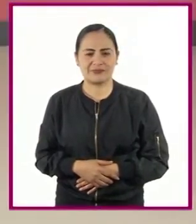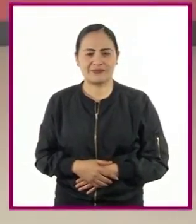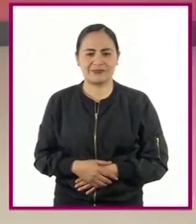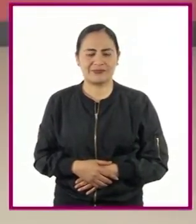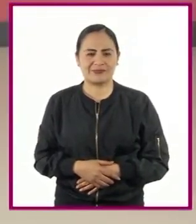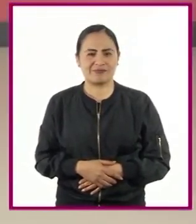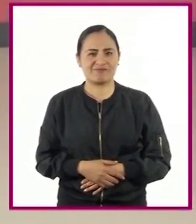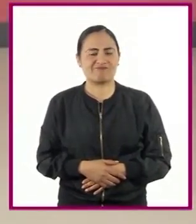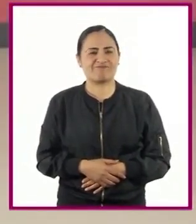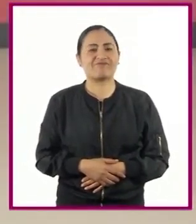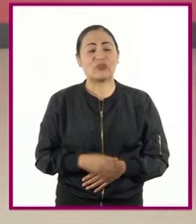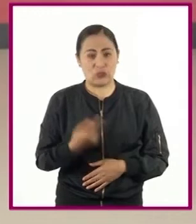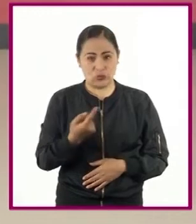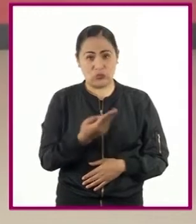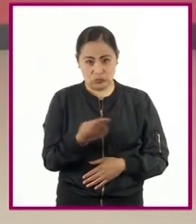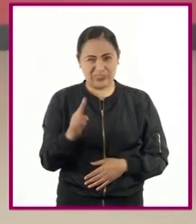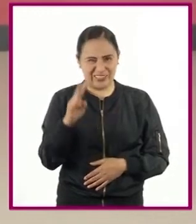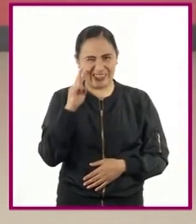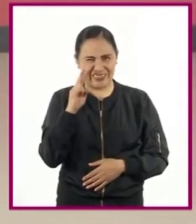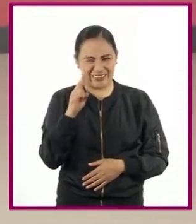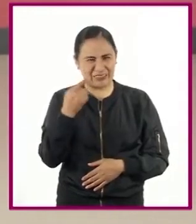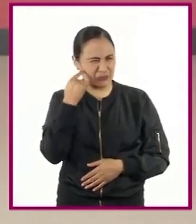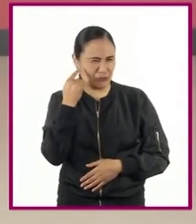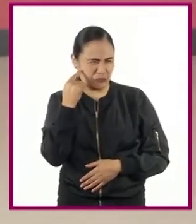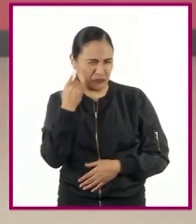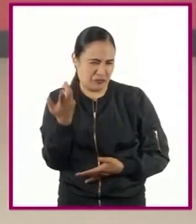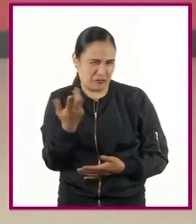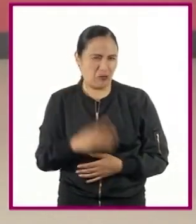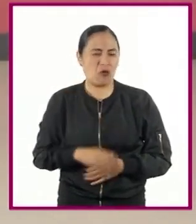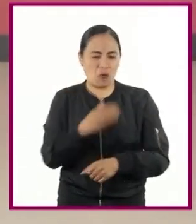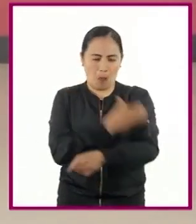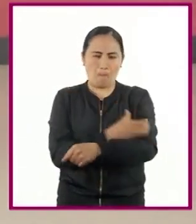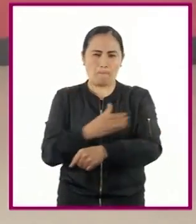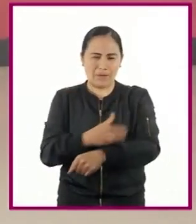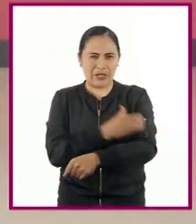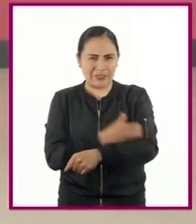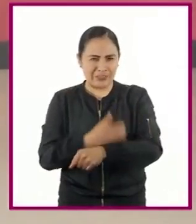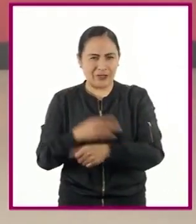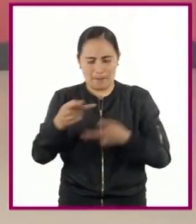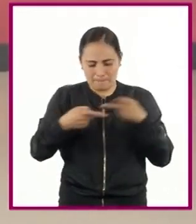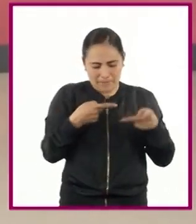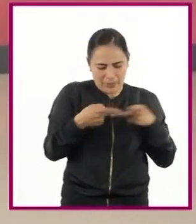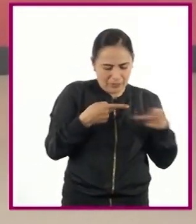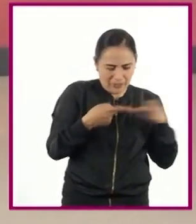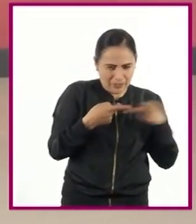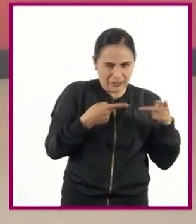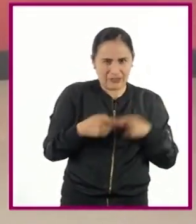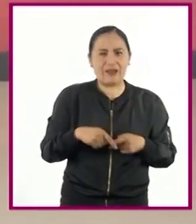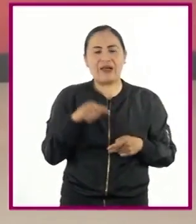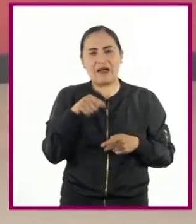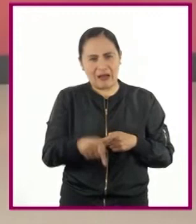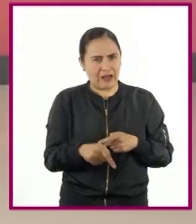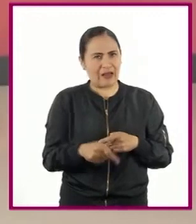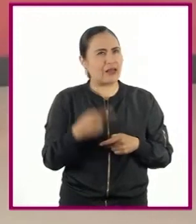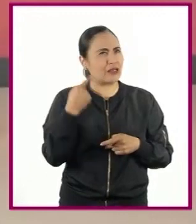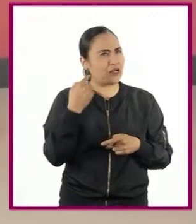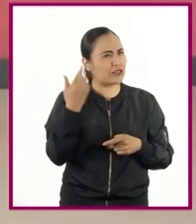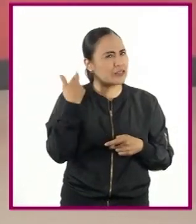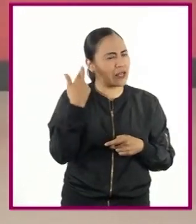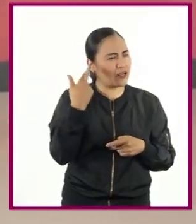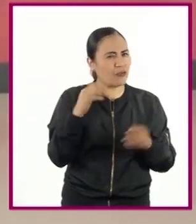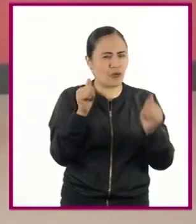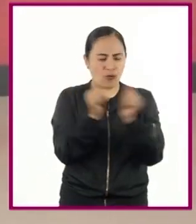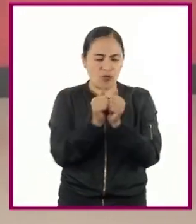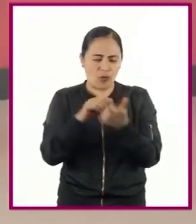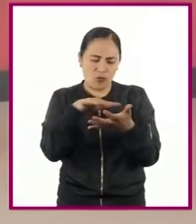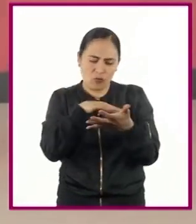Como escucharon y vieron en este ejemplo que prepararon sus compañeros, el audio siguió al pie de la letra el texto plasmado